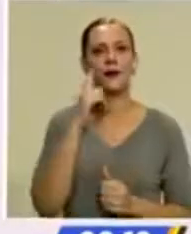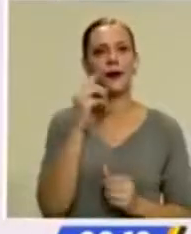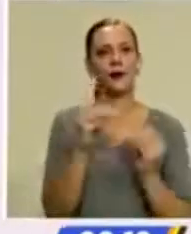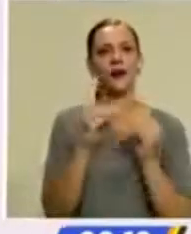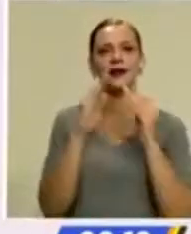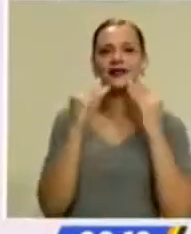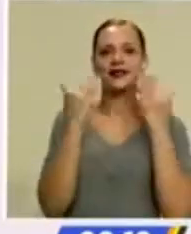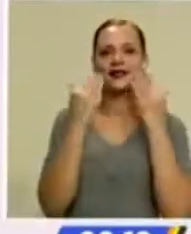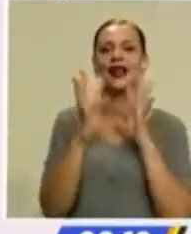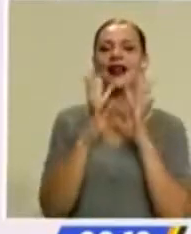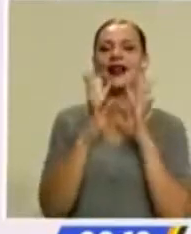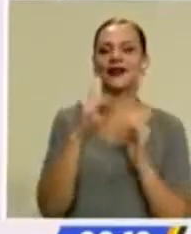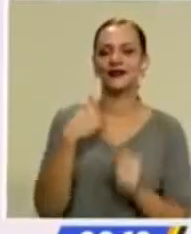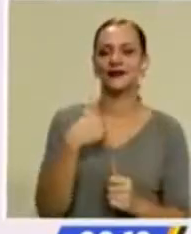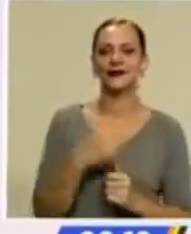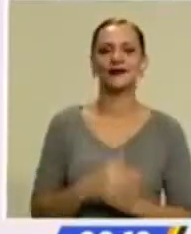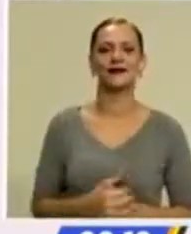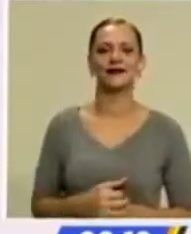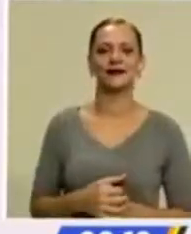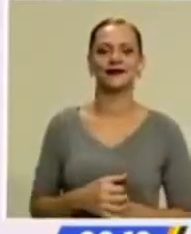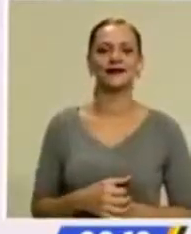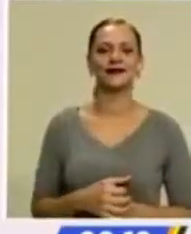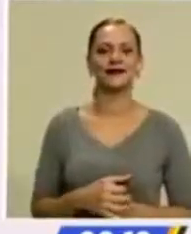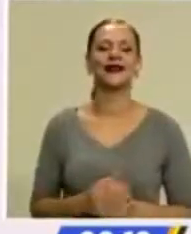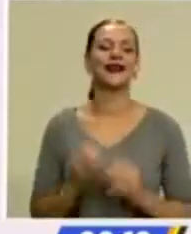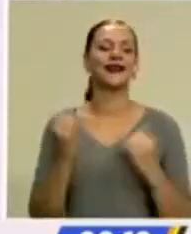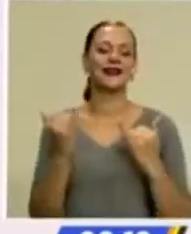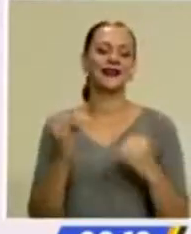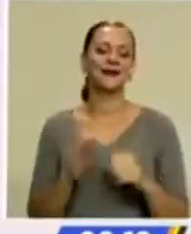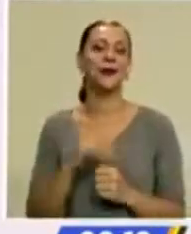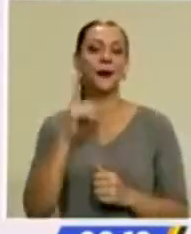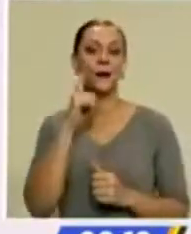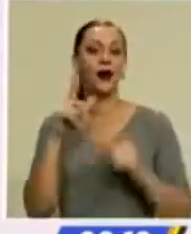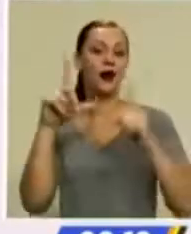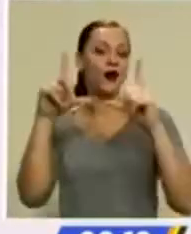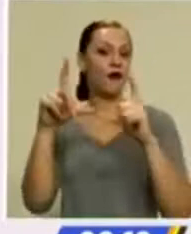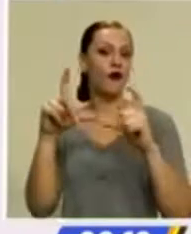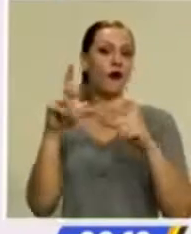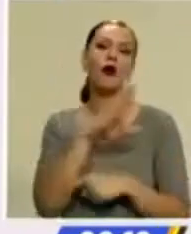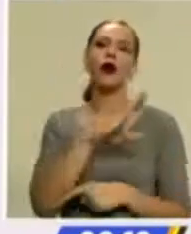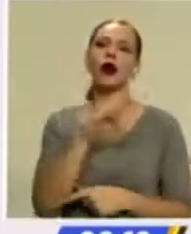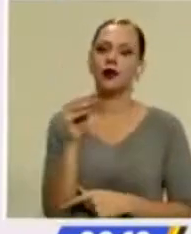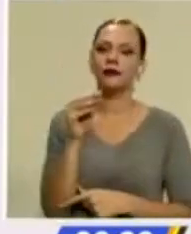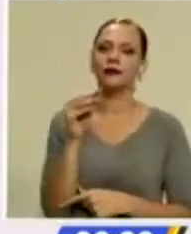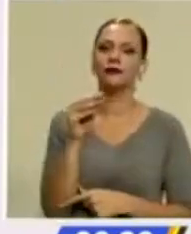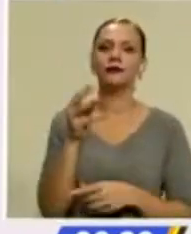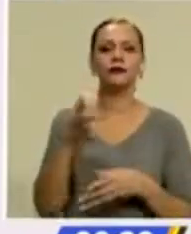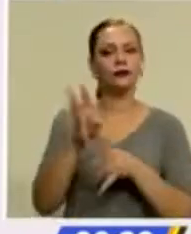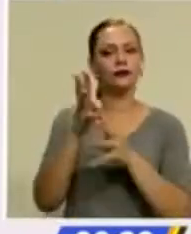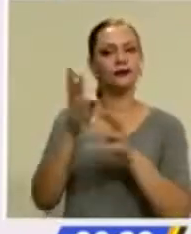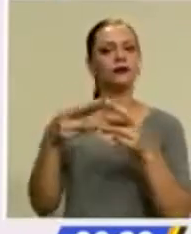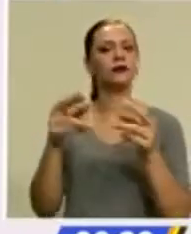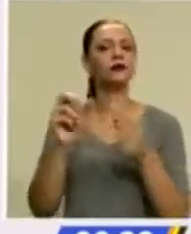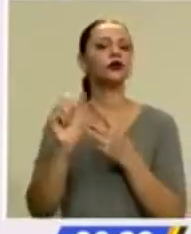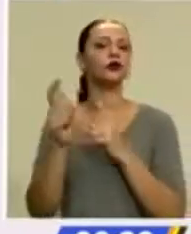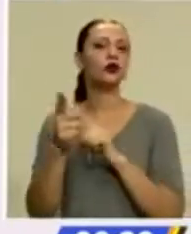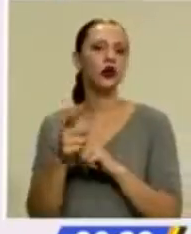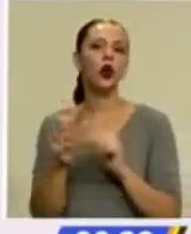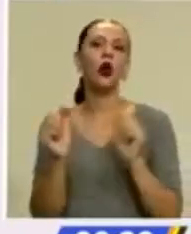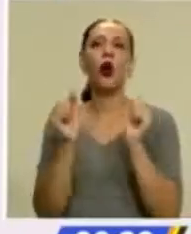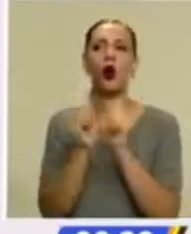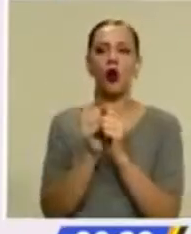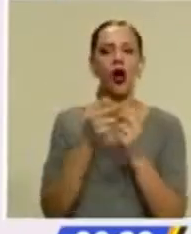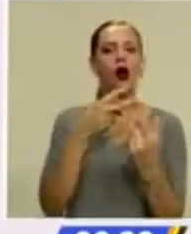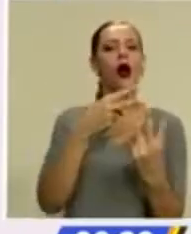más sonrientes y dejar de hablar yo. Así, para tomarnos las fotos y subirlas a las redes sociales